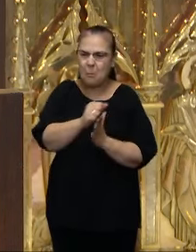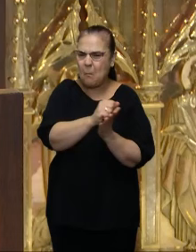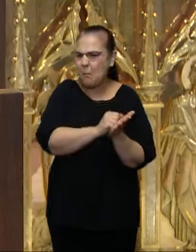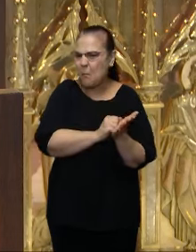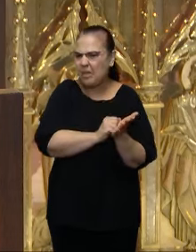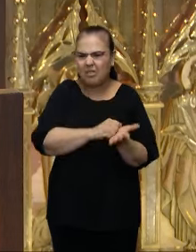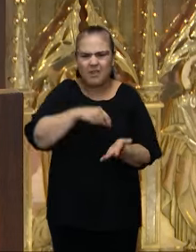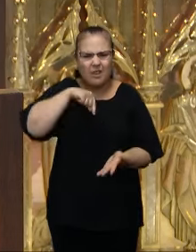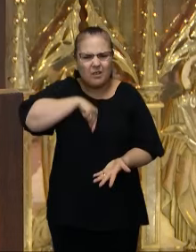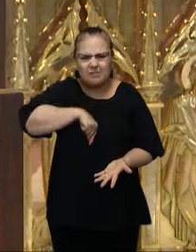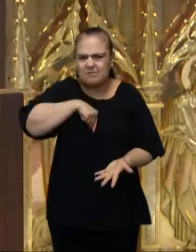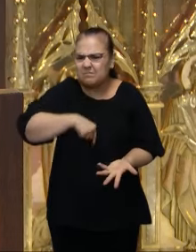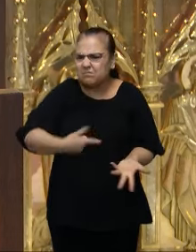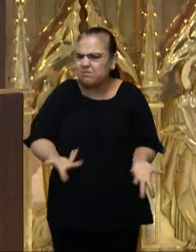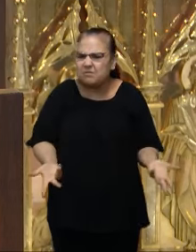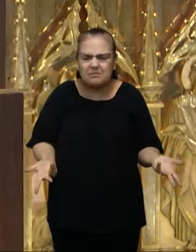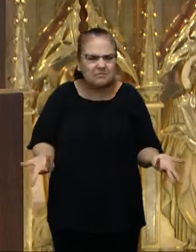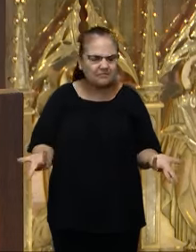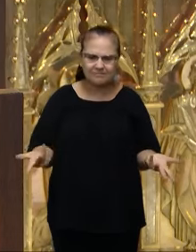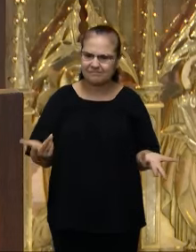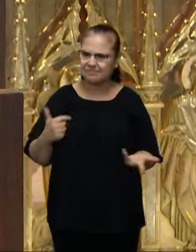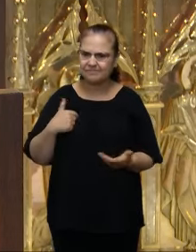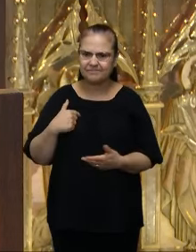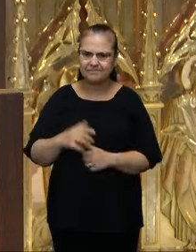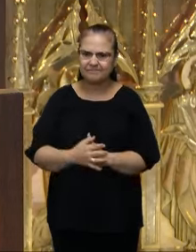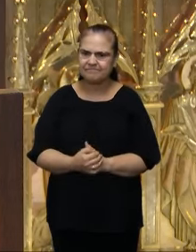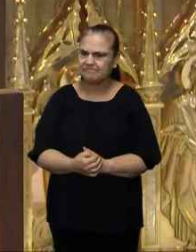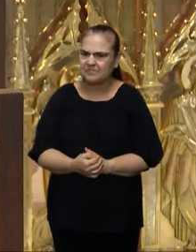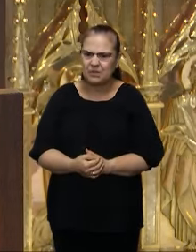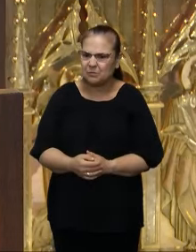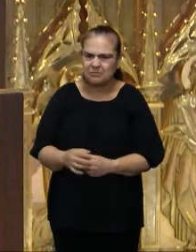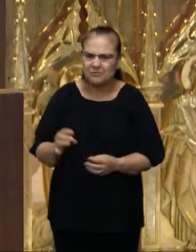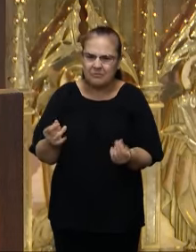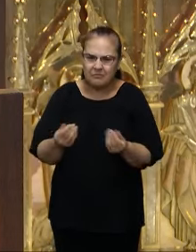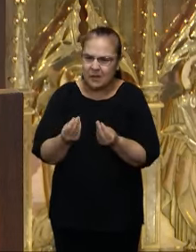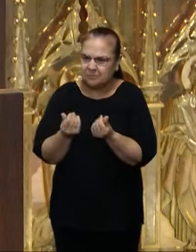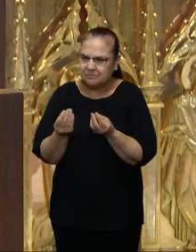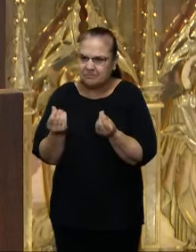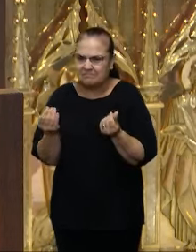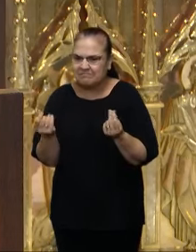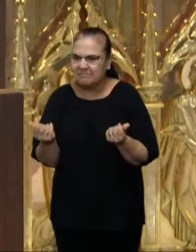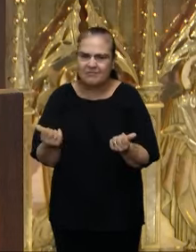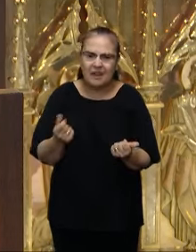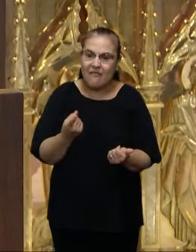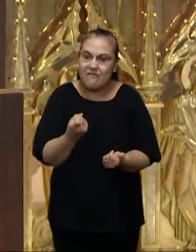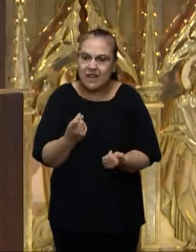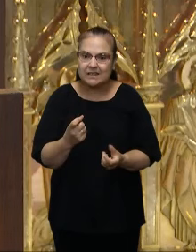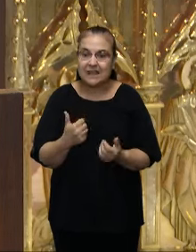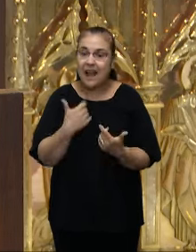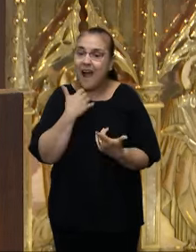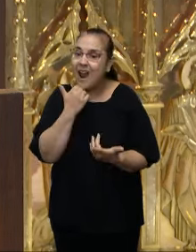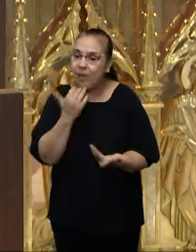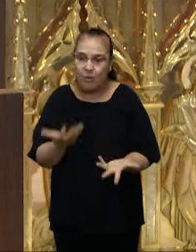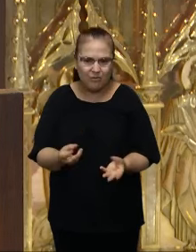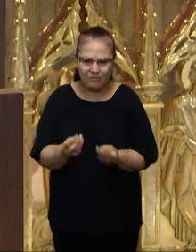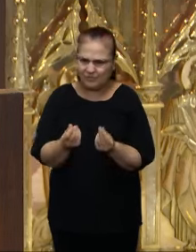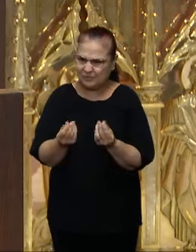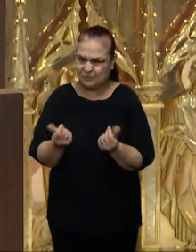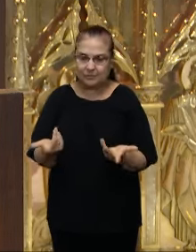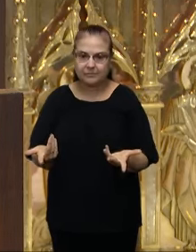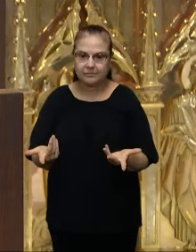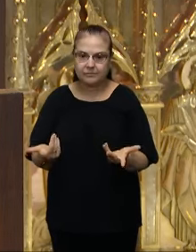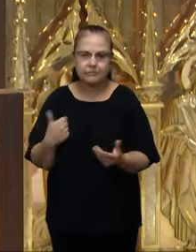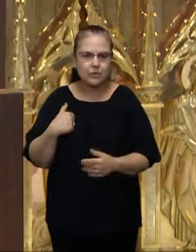vacío. Él, en el fondo de su ser, notaba que algo le faltaba. Yo sé, cuando